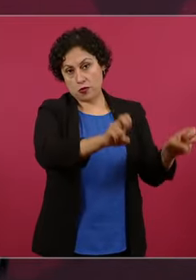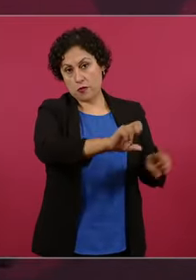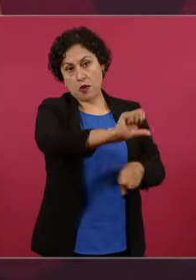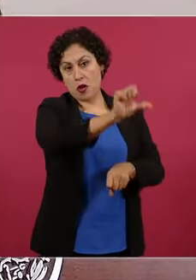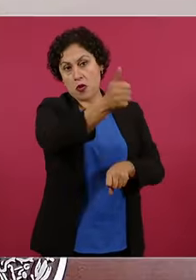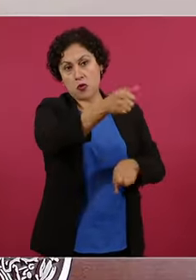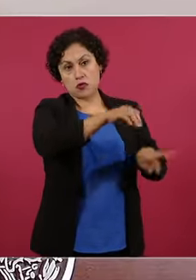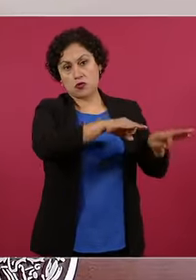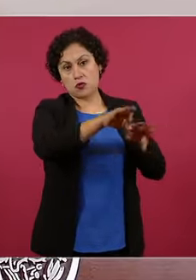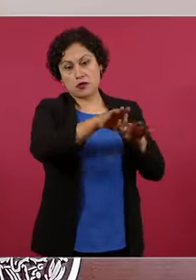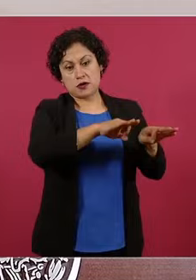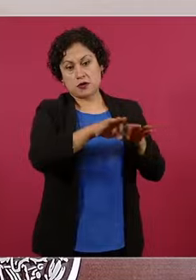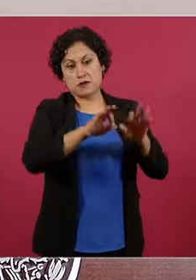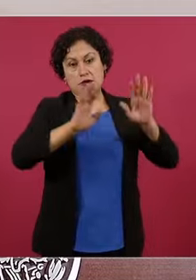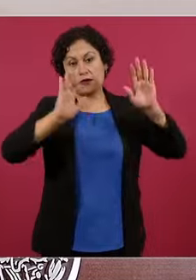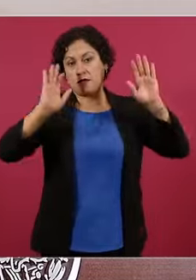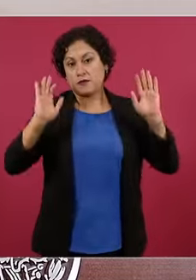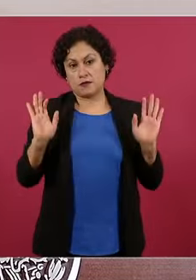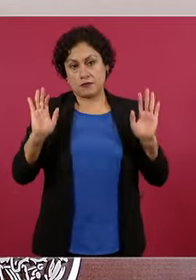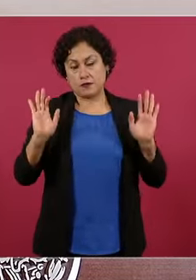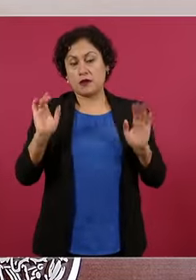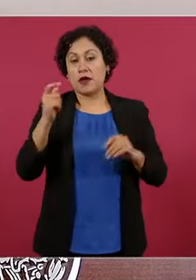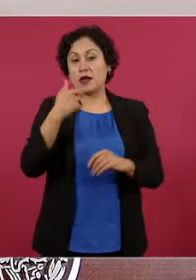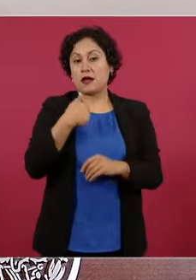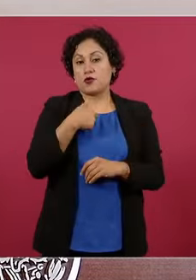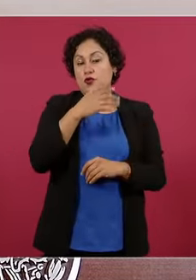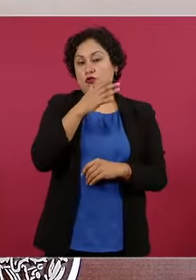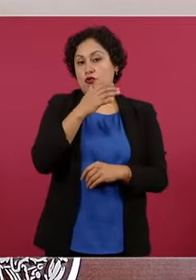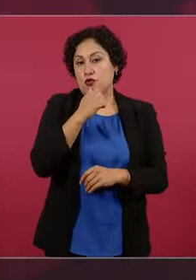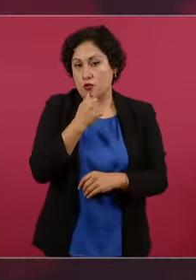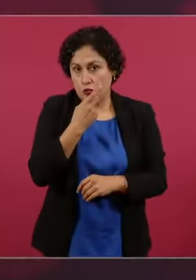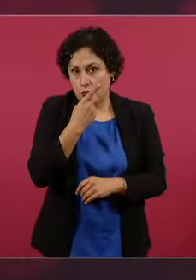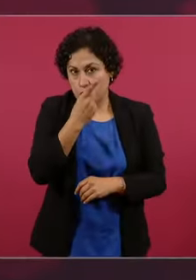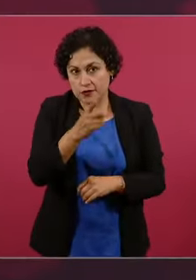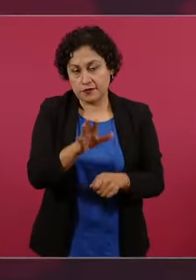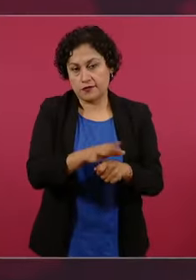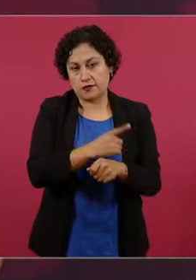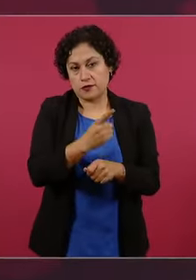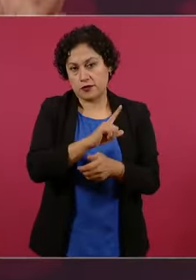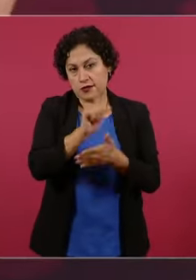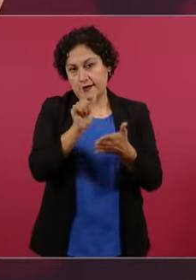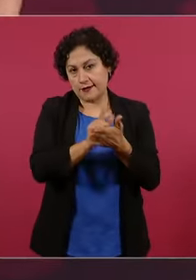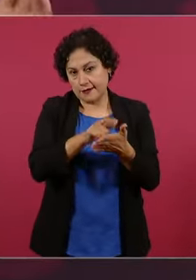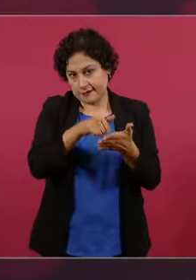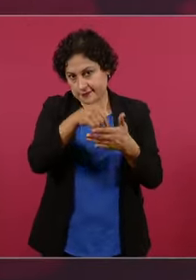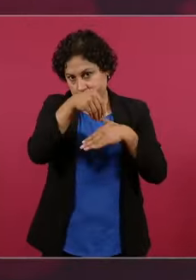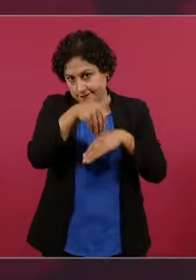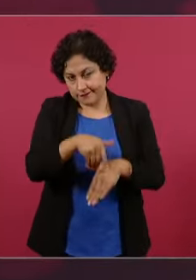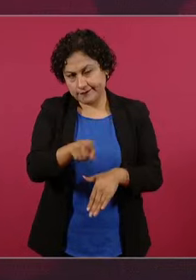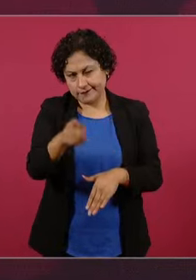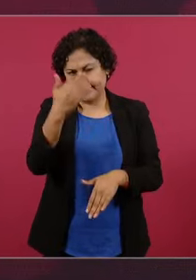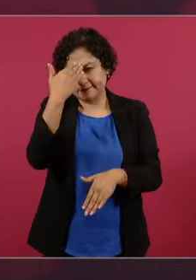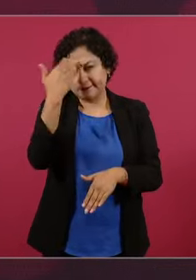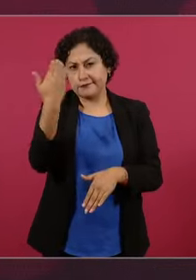que él decidió. No puedo mencionarlo por todo esto que ya saben.